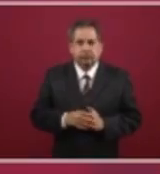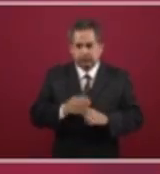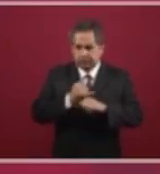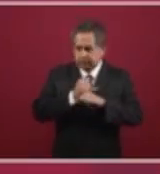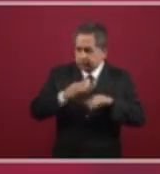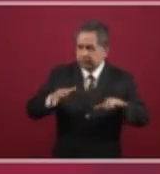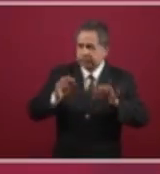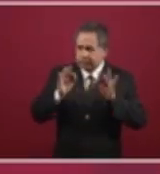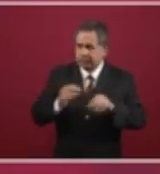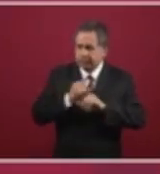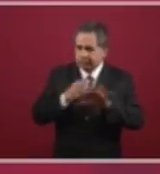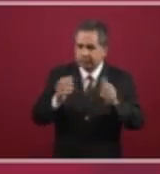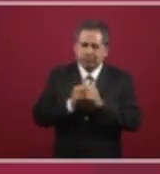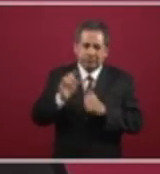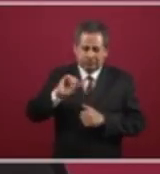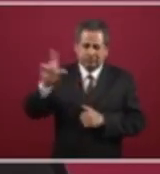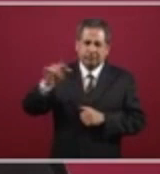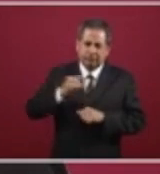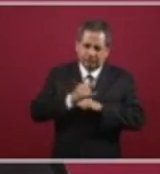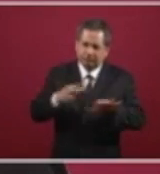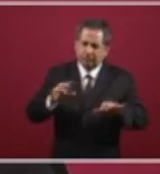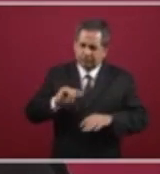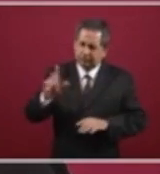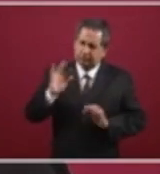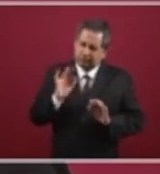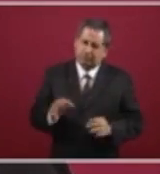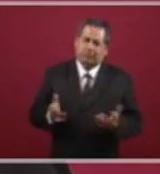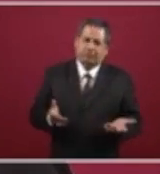informar con profesionalismo,